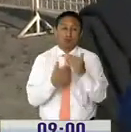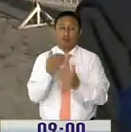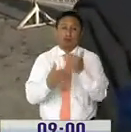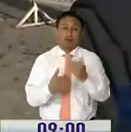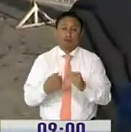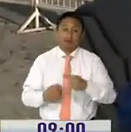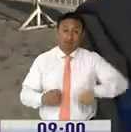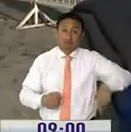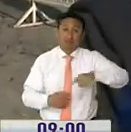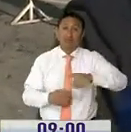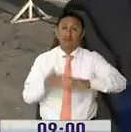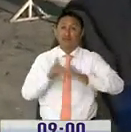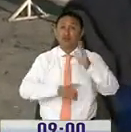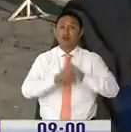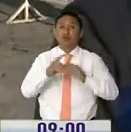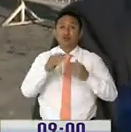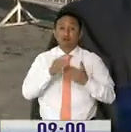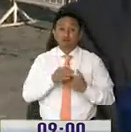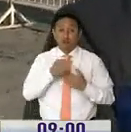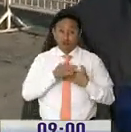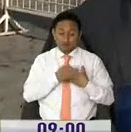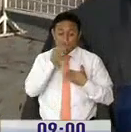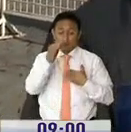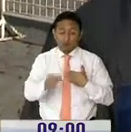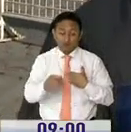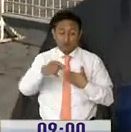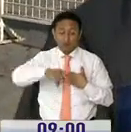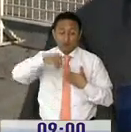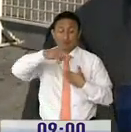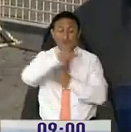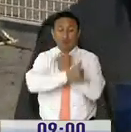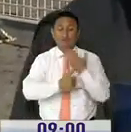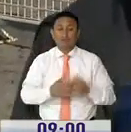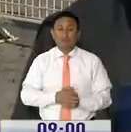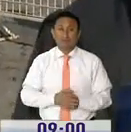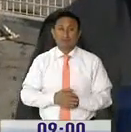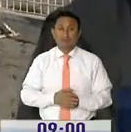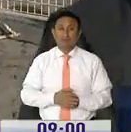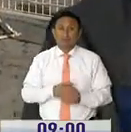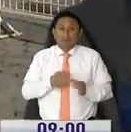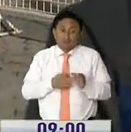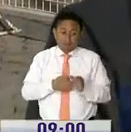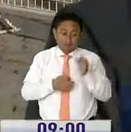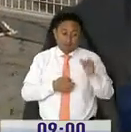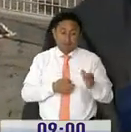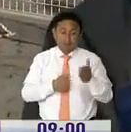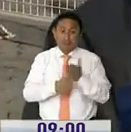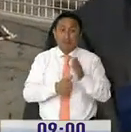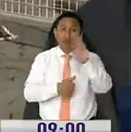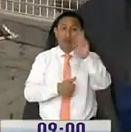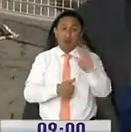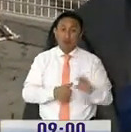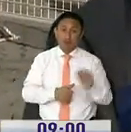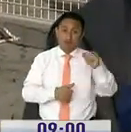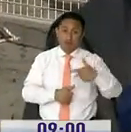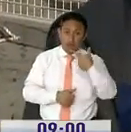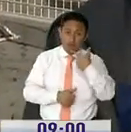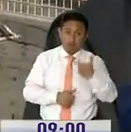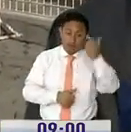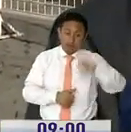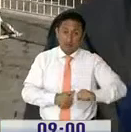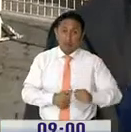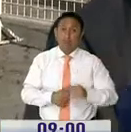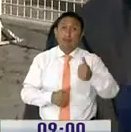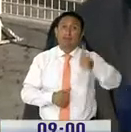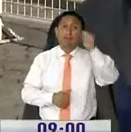al desarrollo del COVID, tanto a nivel país, a nivel provincia y ya a nivel cantonal, toda vez que el Ministerio de Salud Pública ha confirmado casos. Desde